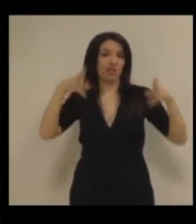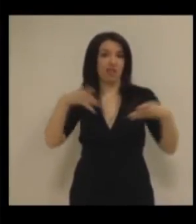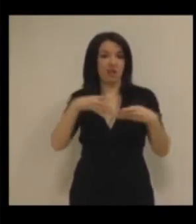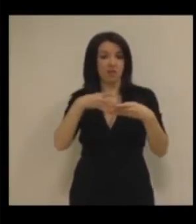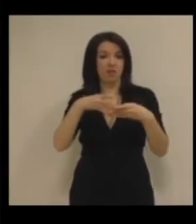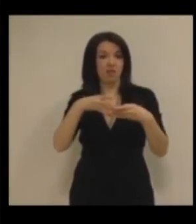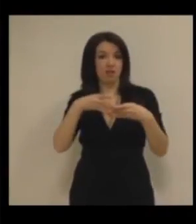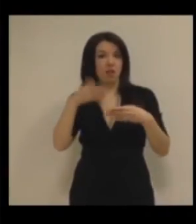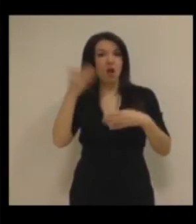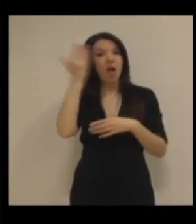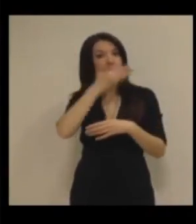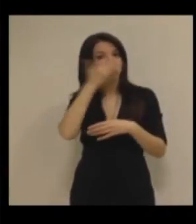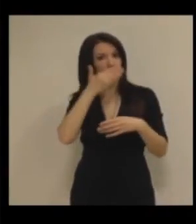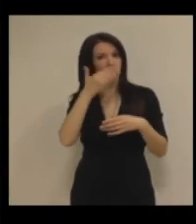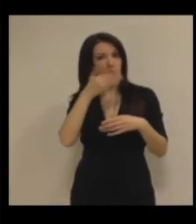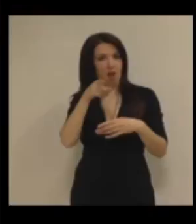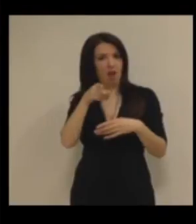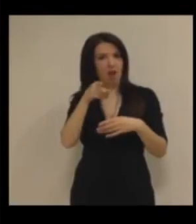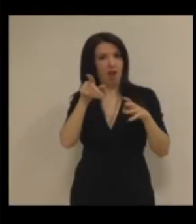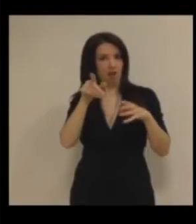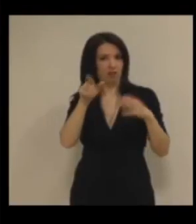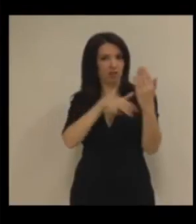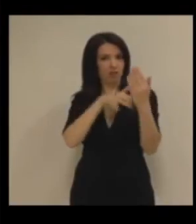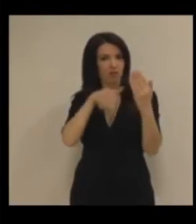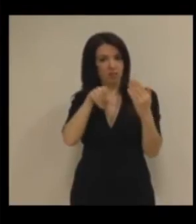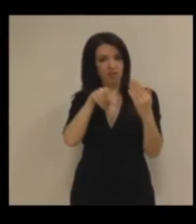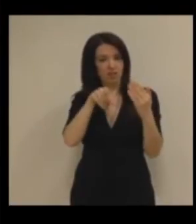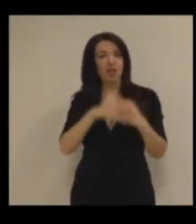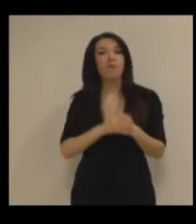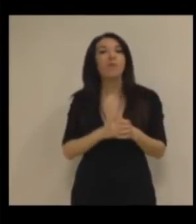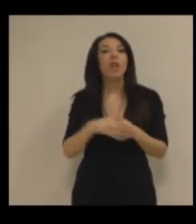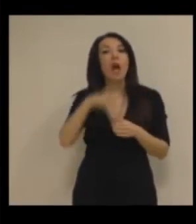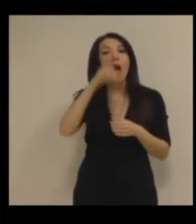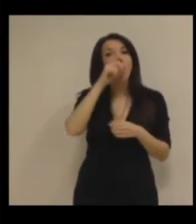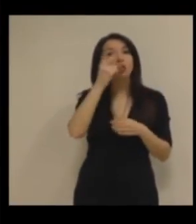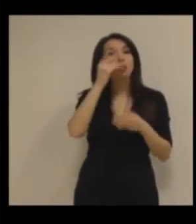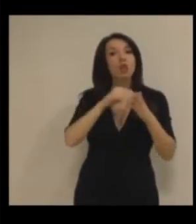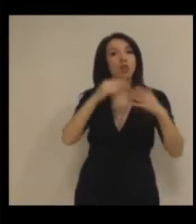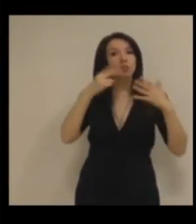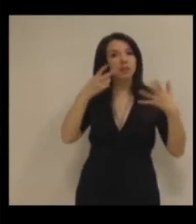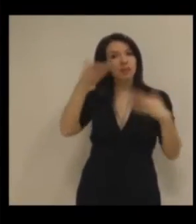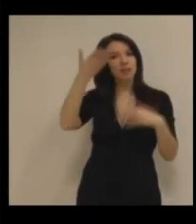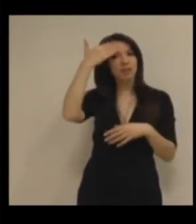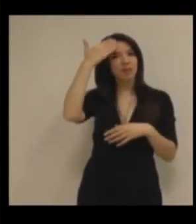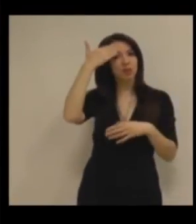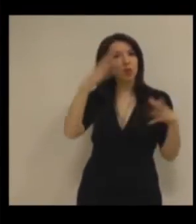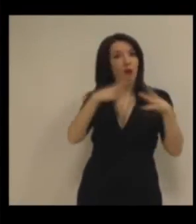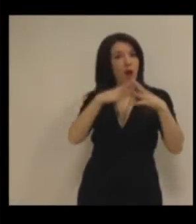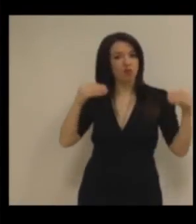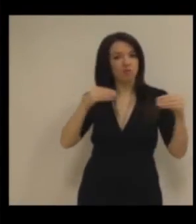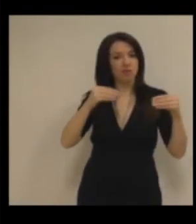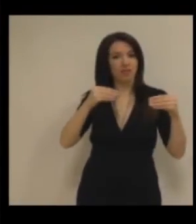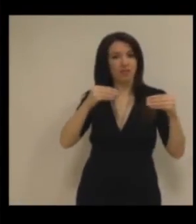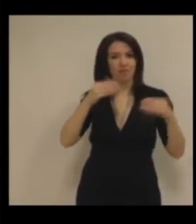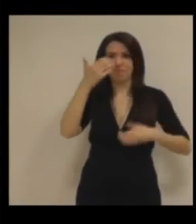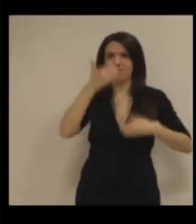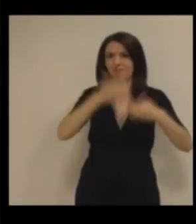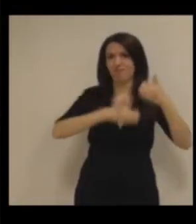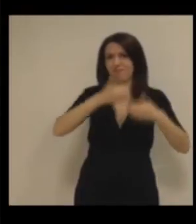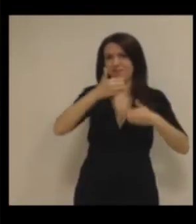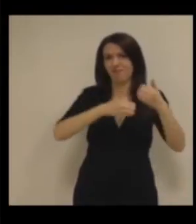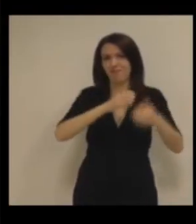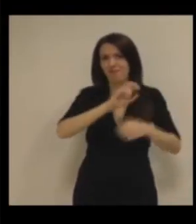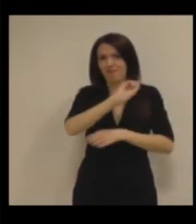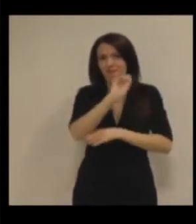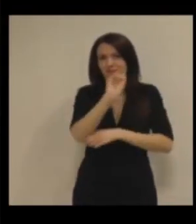la Escuela Universitaria y desde 2007 es titular de la universidad por concursos múltiples